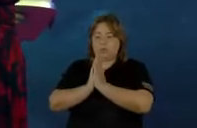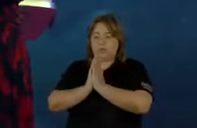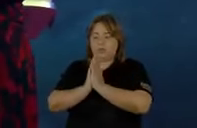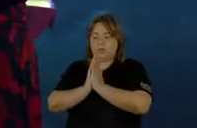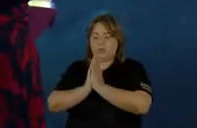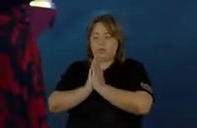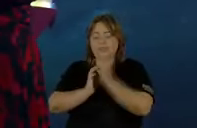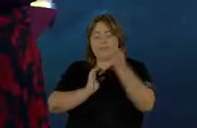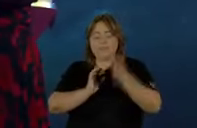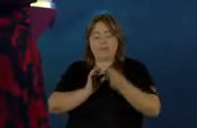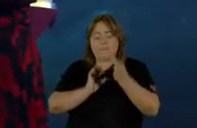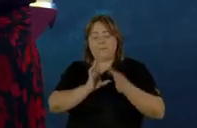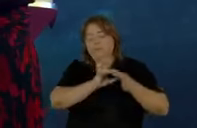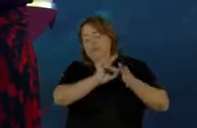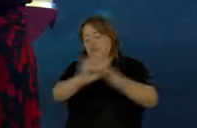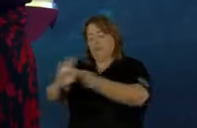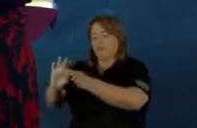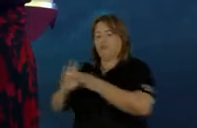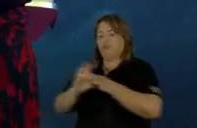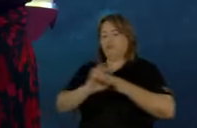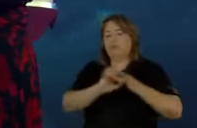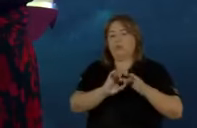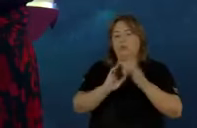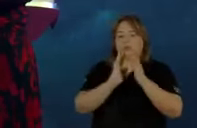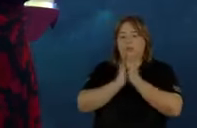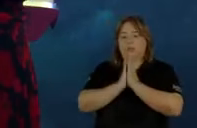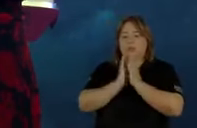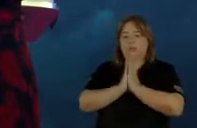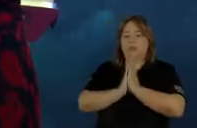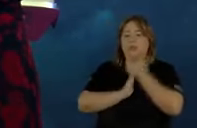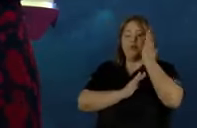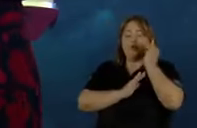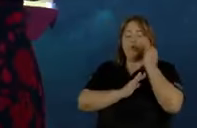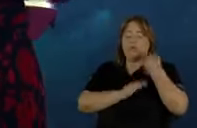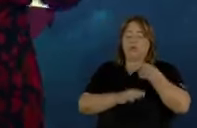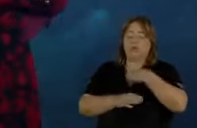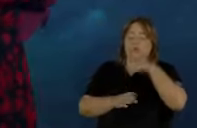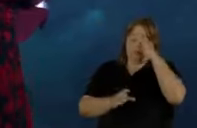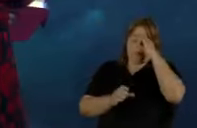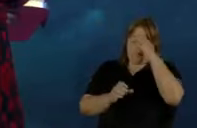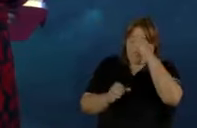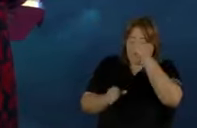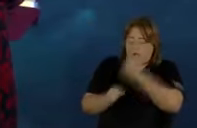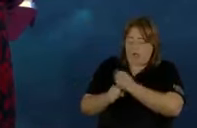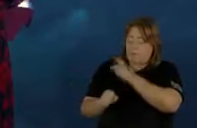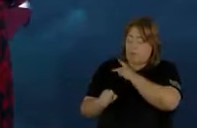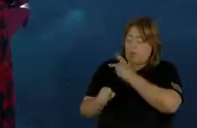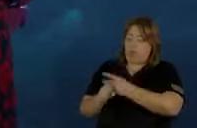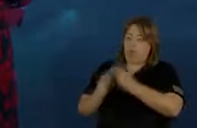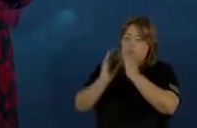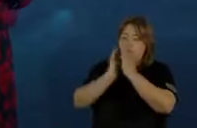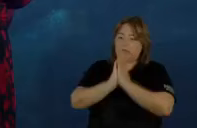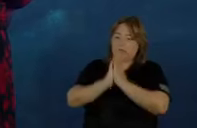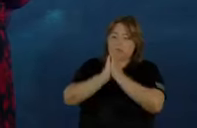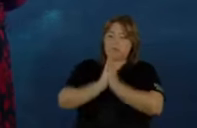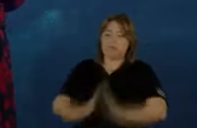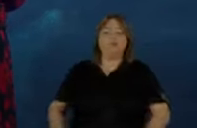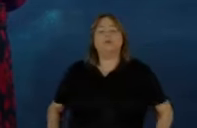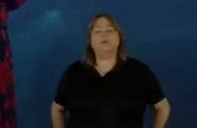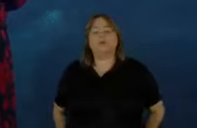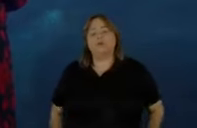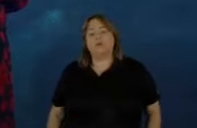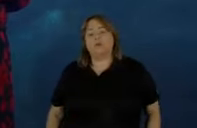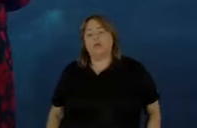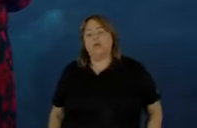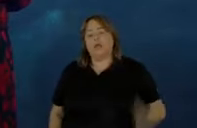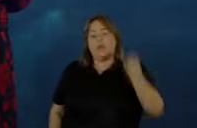oración, porque nosotros debemos confiar en el poder de la oración. Y si la persona no